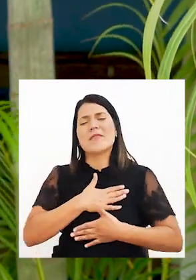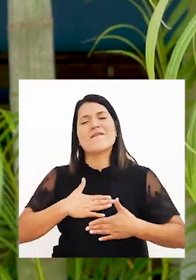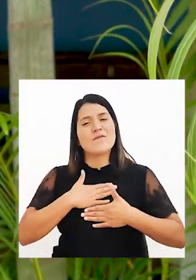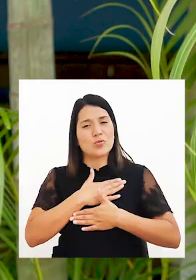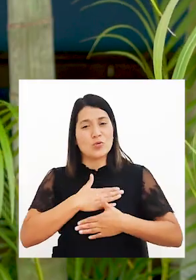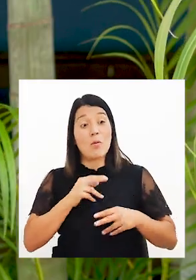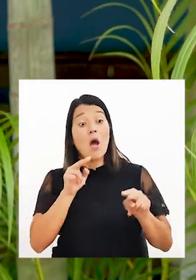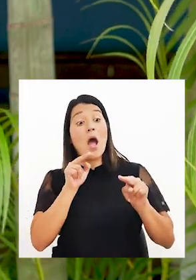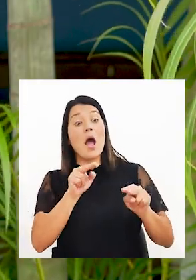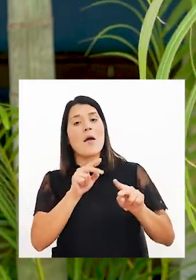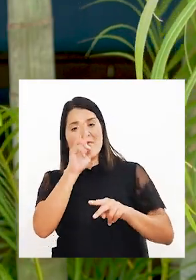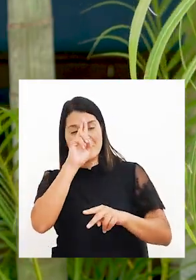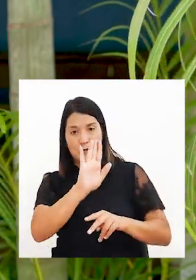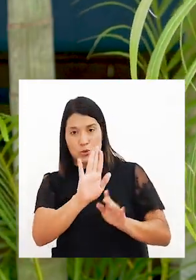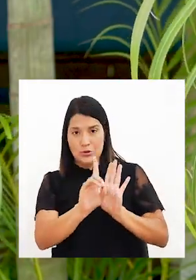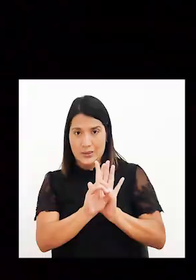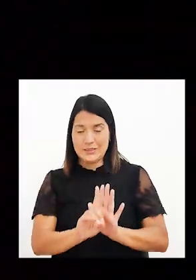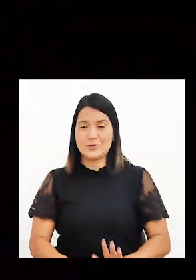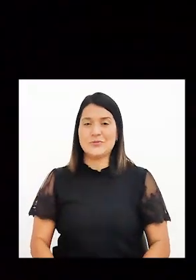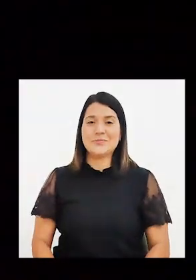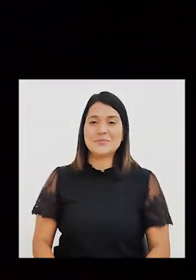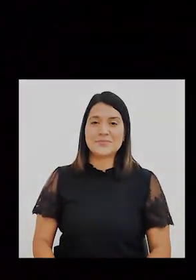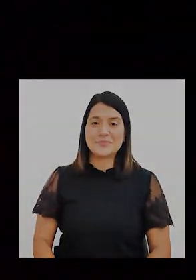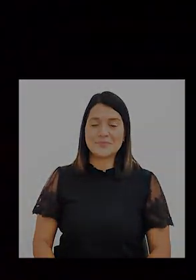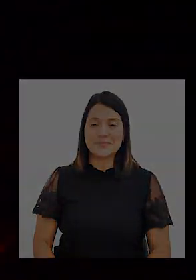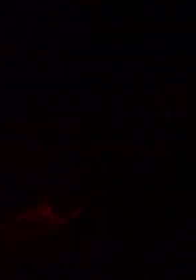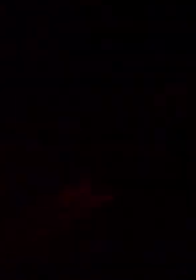haciendo respetando los derechos de ellas, ¿verdad?